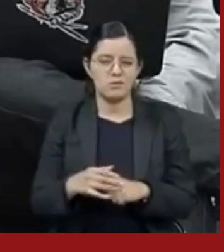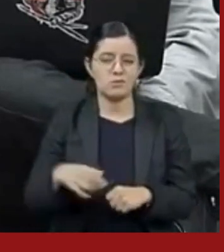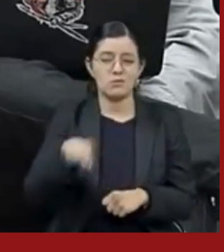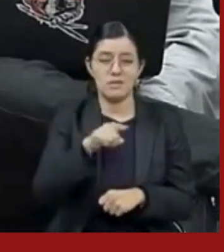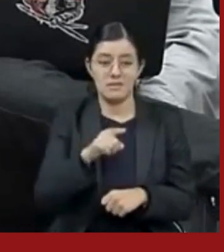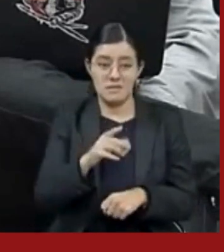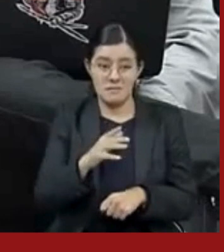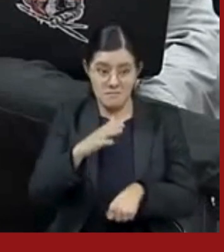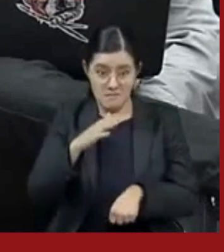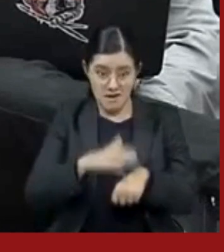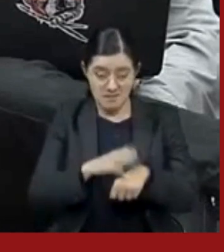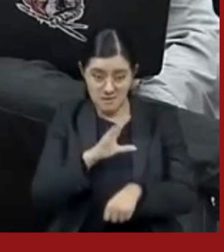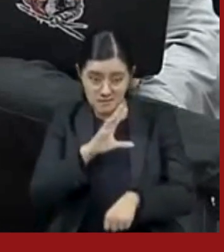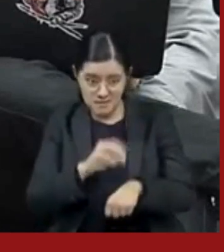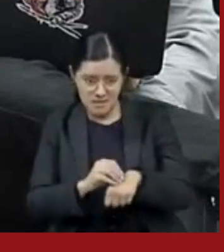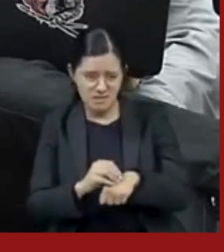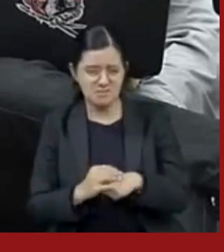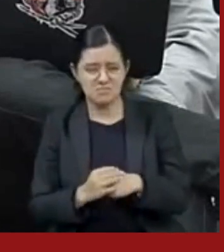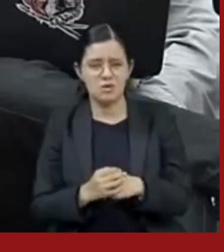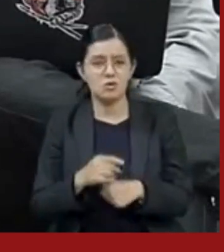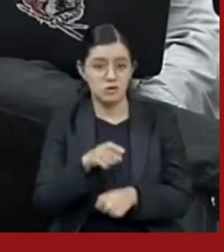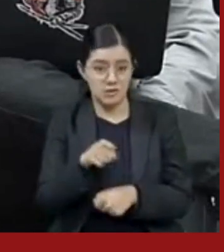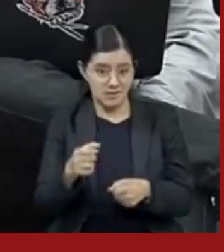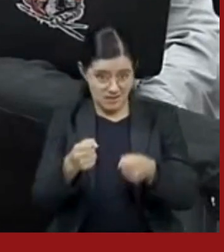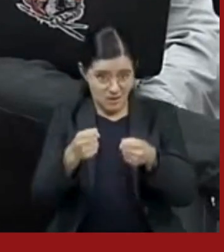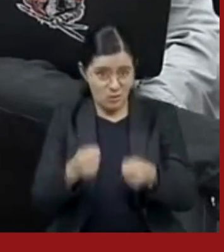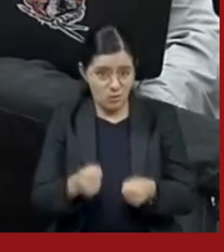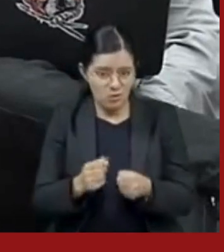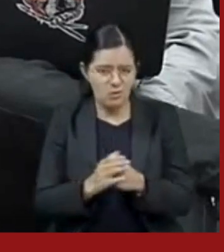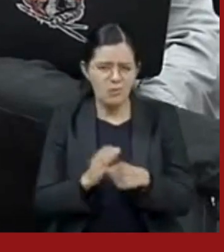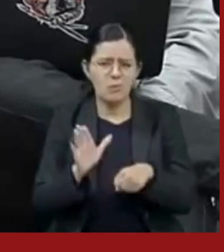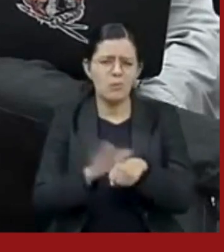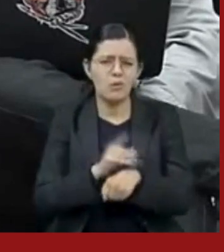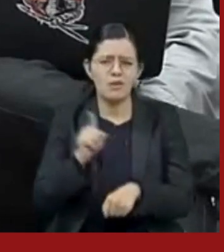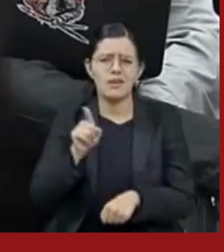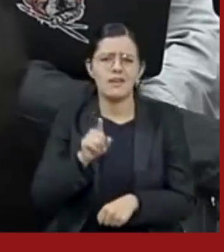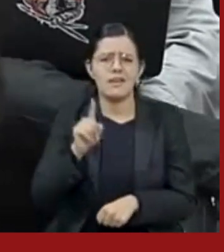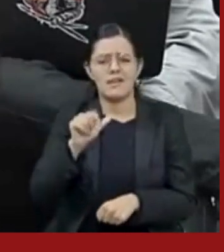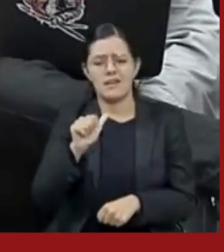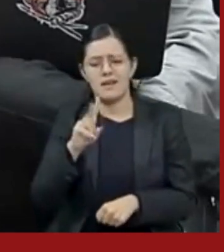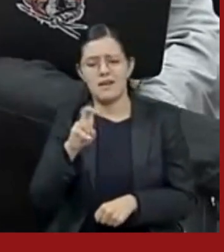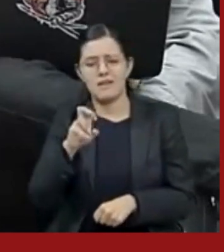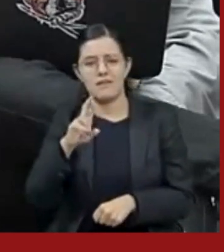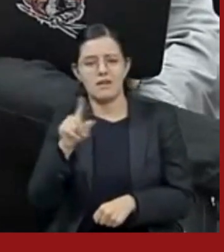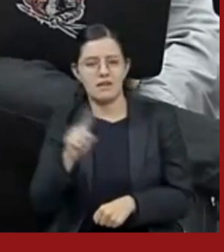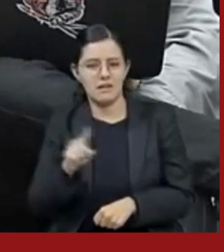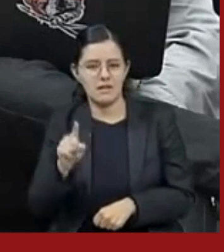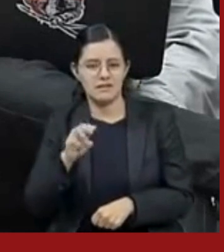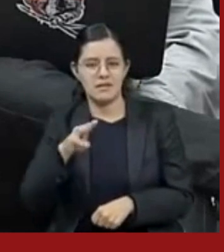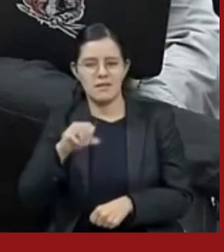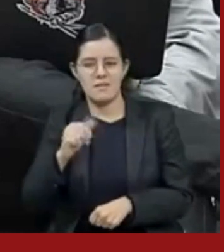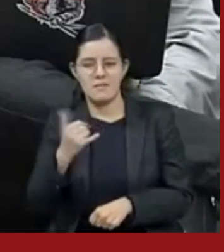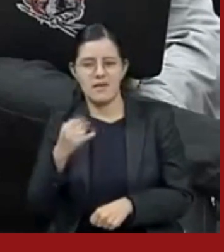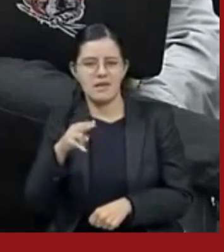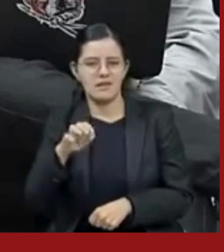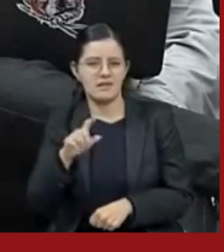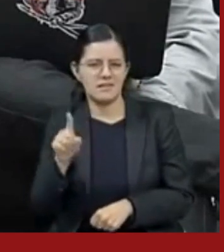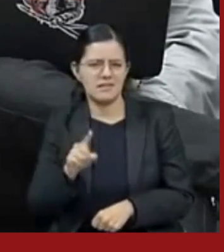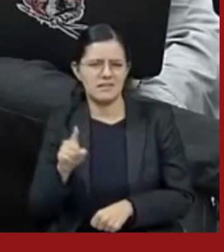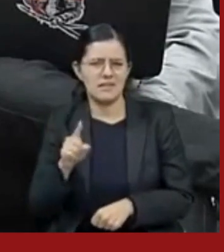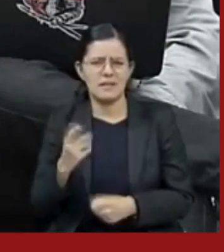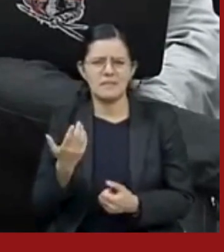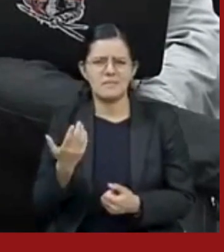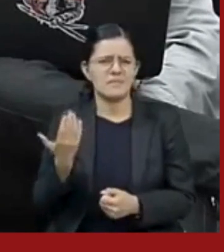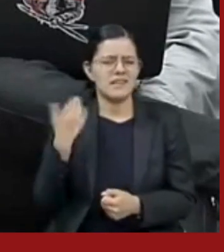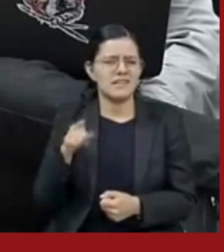más. ¿Por qué si están tan seguros le lloran a Álvarez Maínez? Acaba de hacer una declaración hace unos minutos